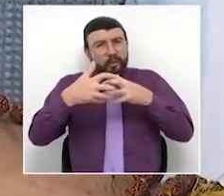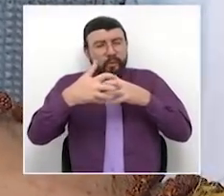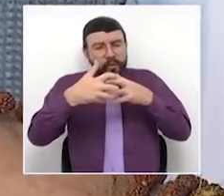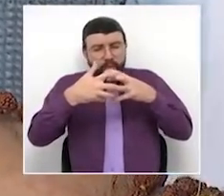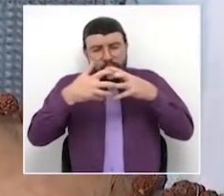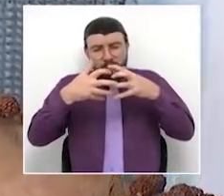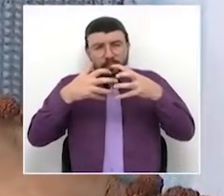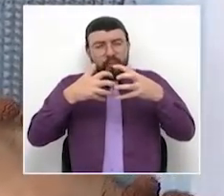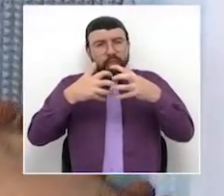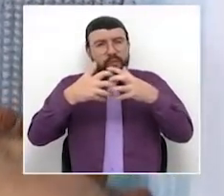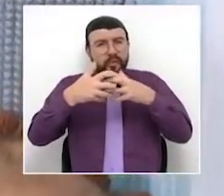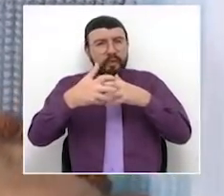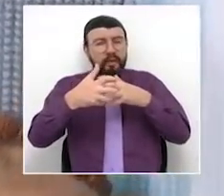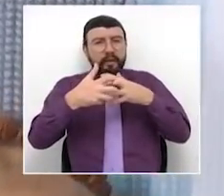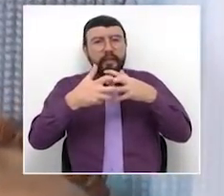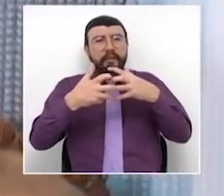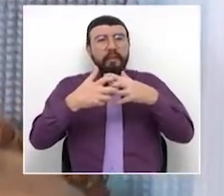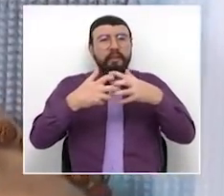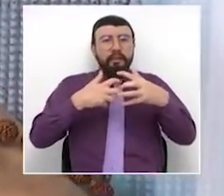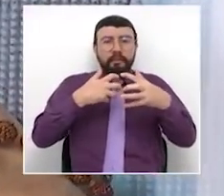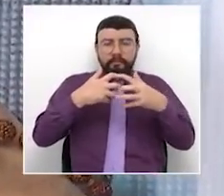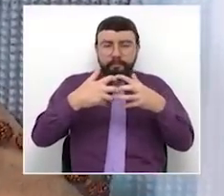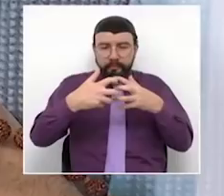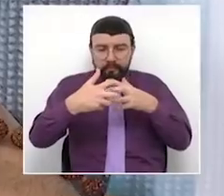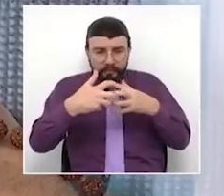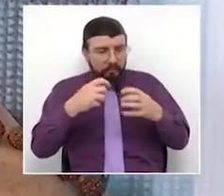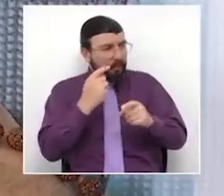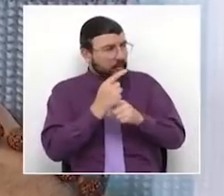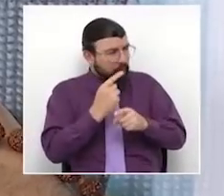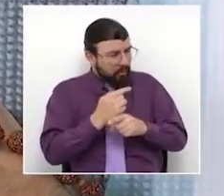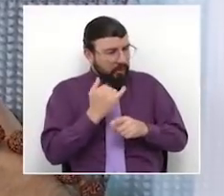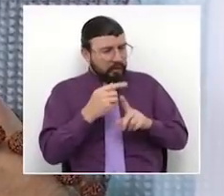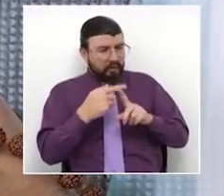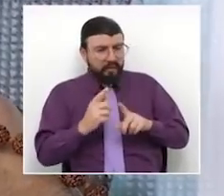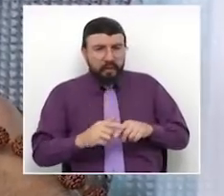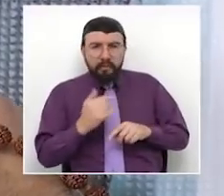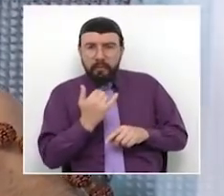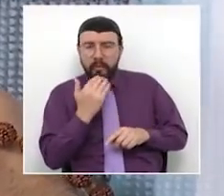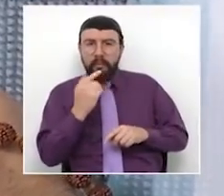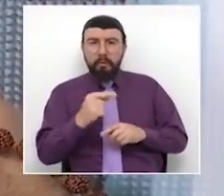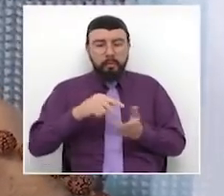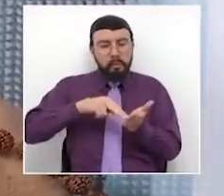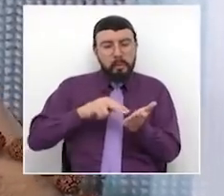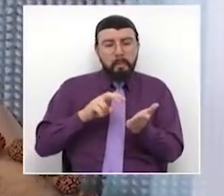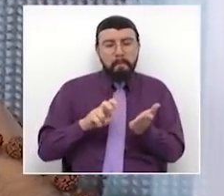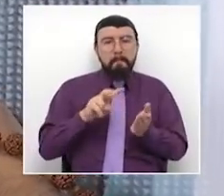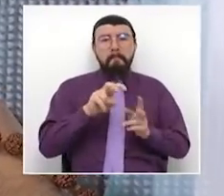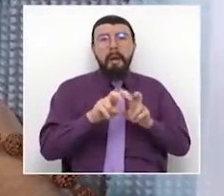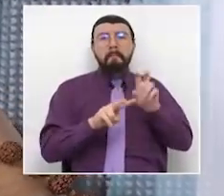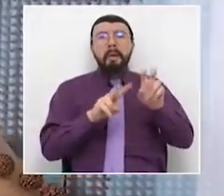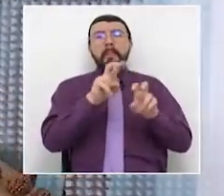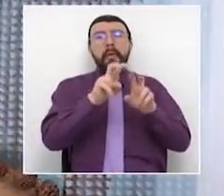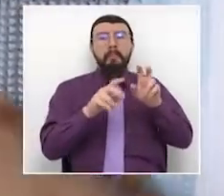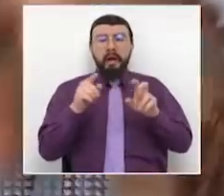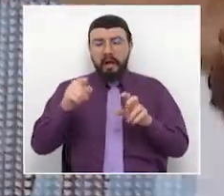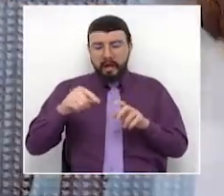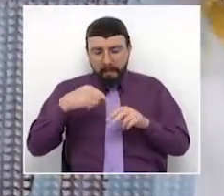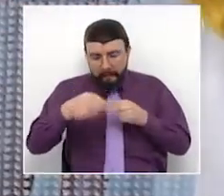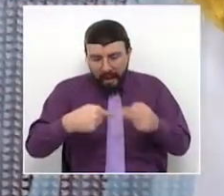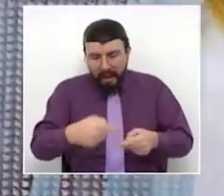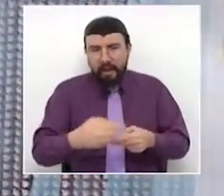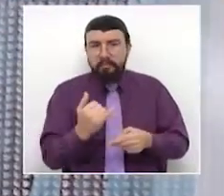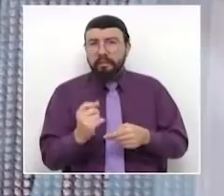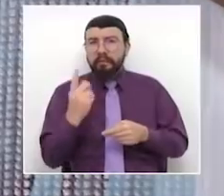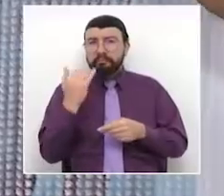completo para que la funcionalidad se dé al flexionar, al subir una escala, al bajar, al caminar. Entonces,